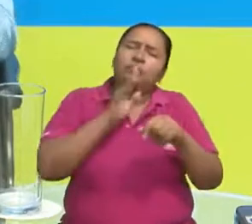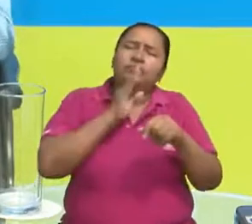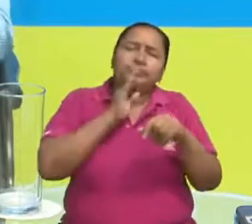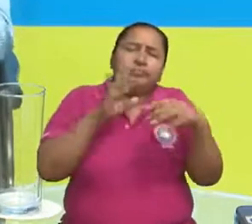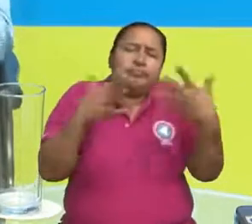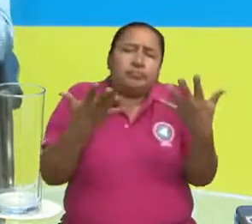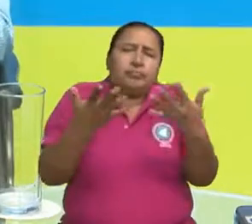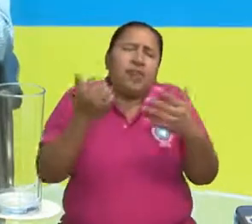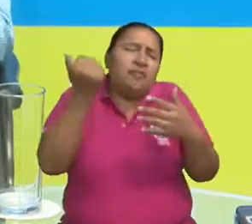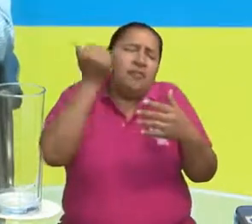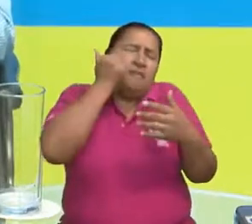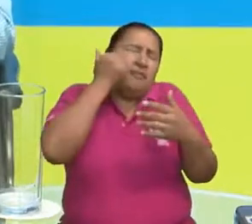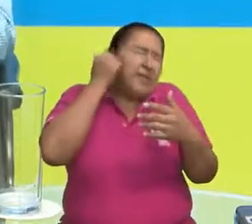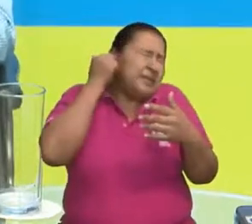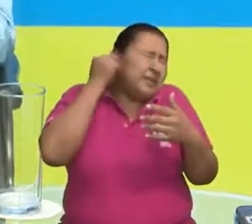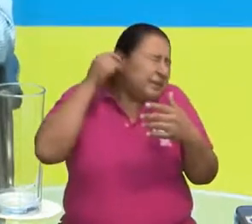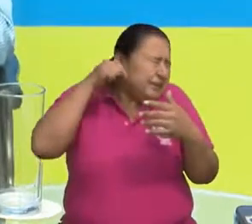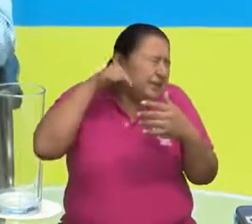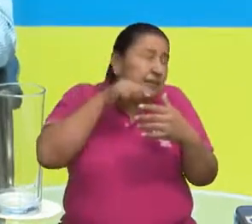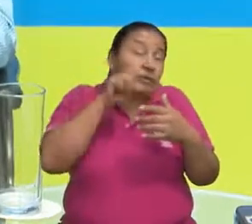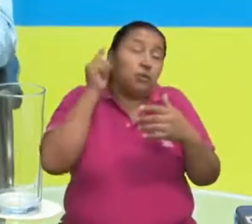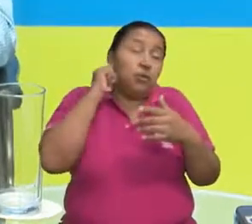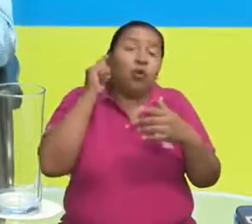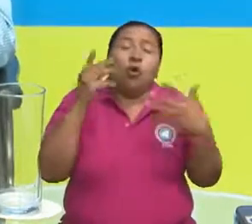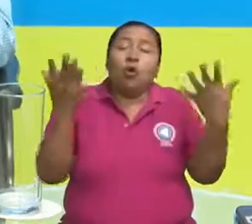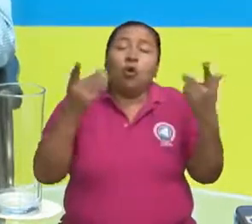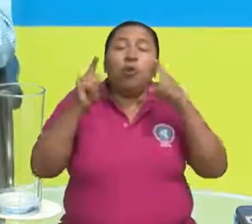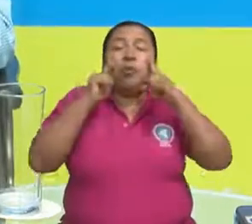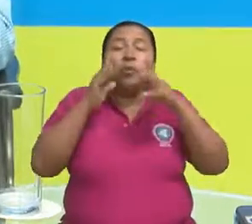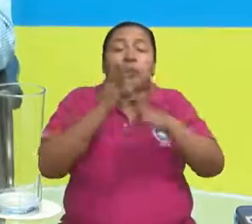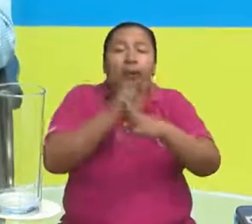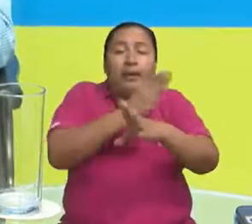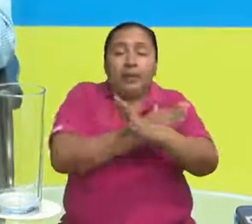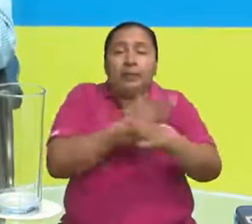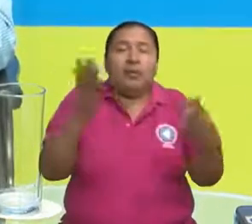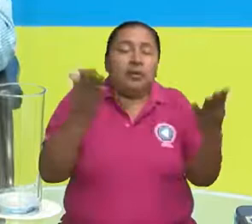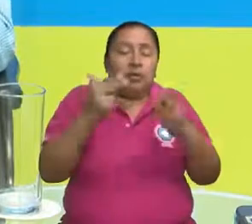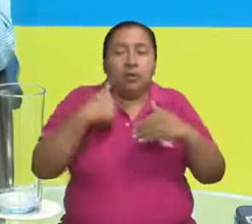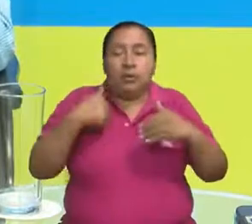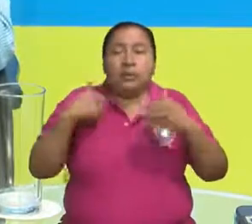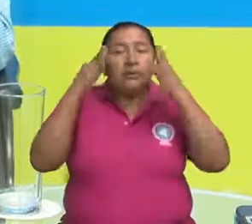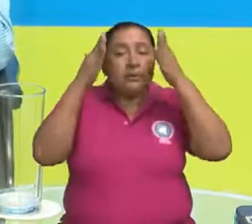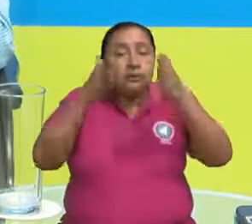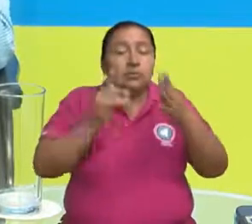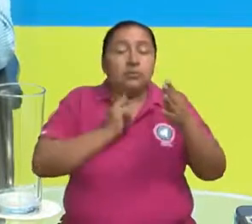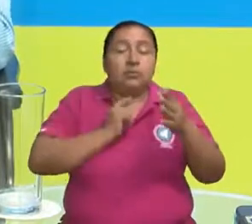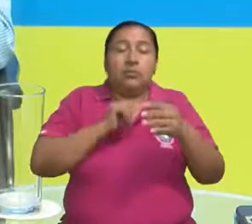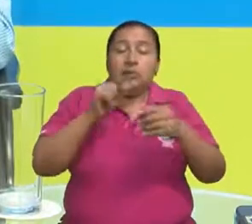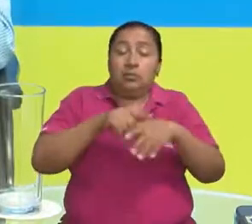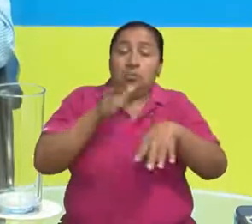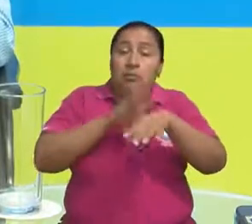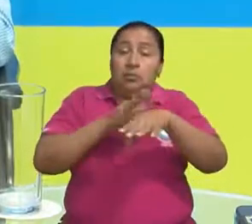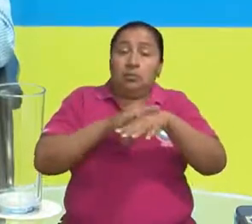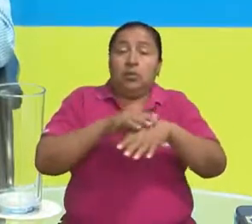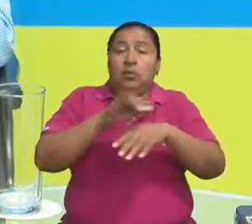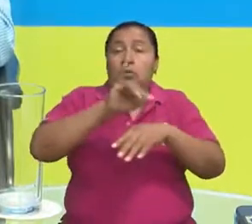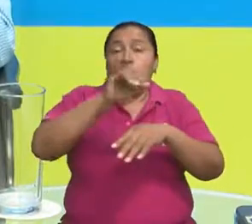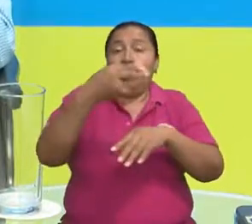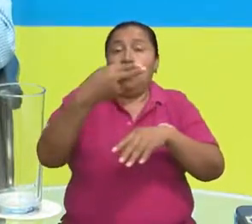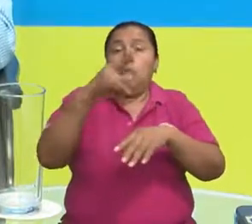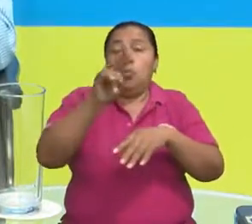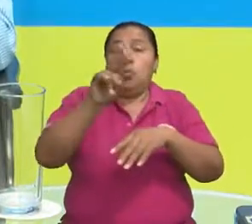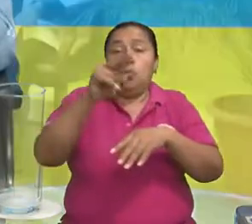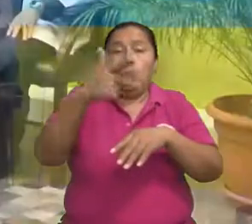las infecciones en el oído, cómo prevenirla y cómo tratarla. Tenemos como invitado al doctor Hugo Homsky, quien